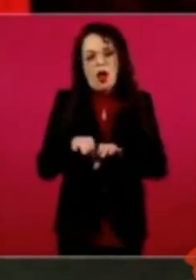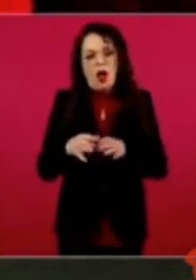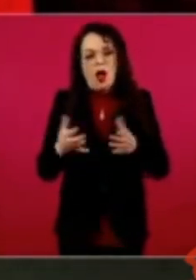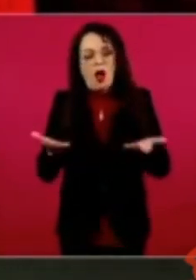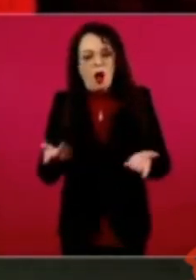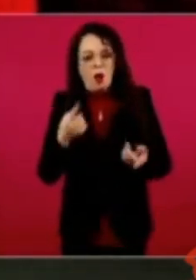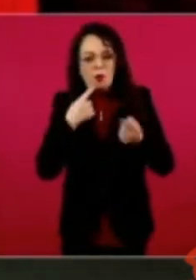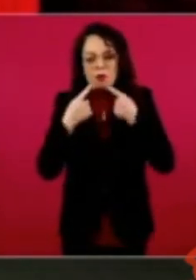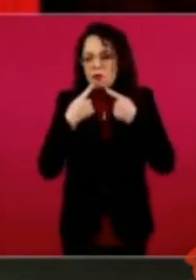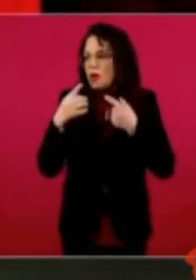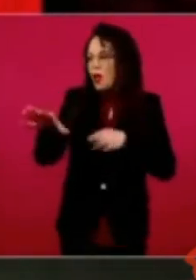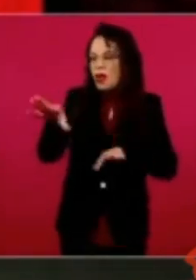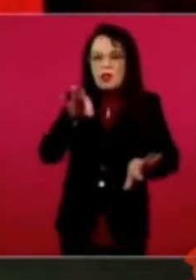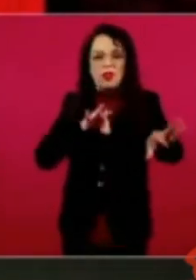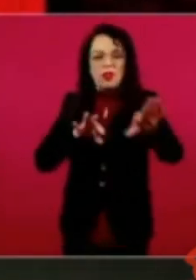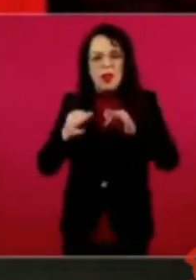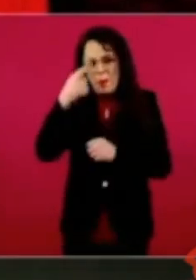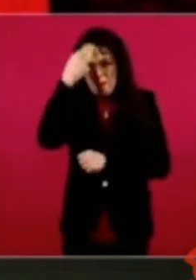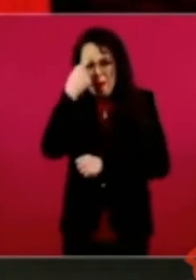No hay que pelearse con nadie,